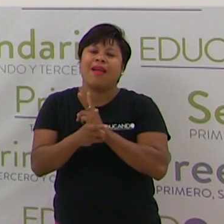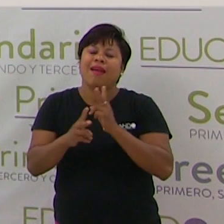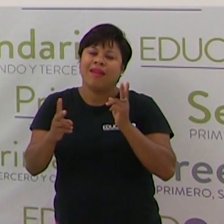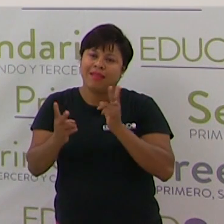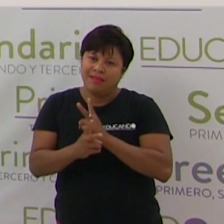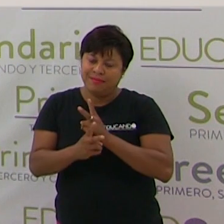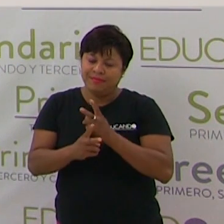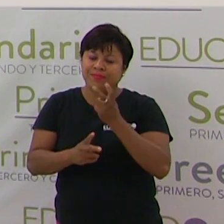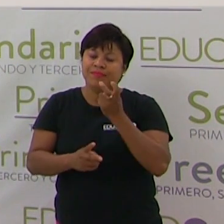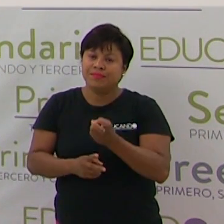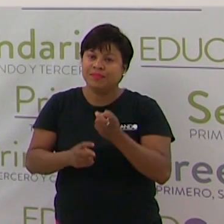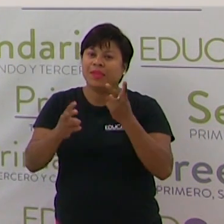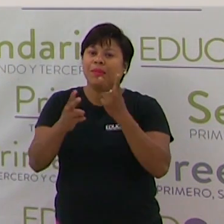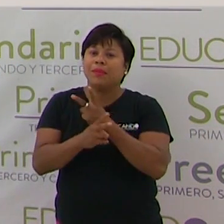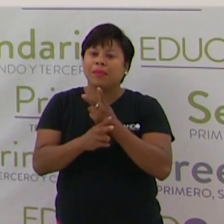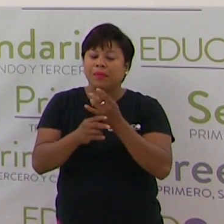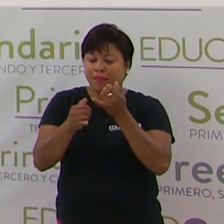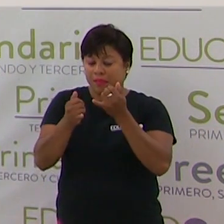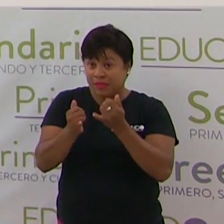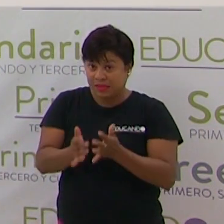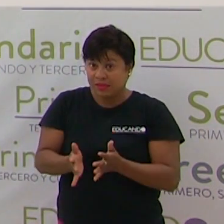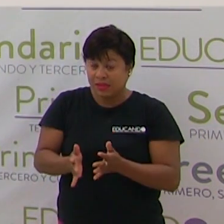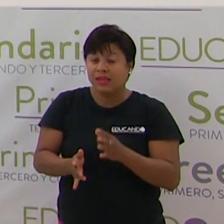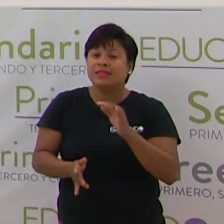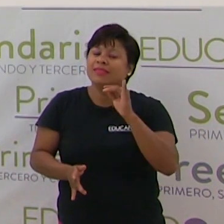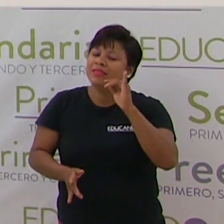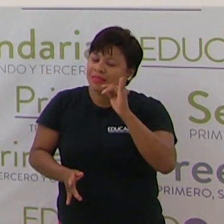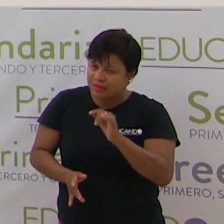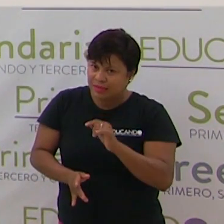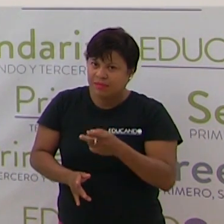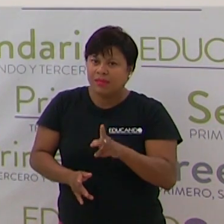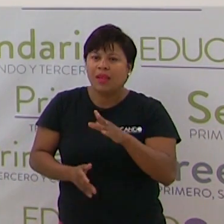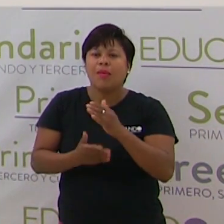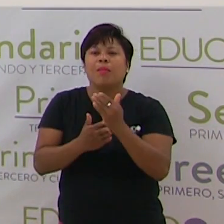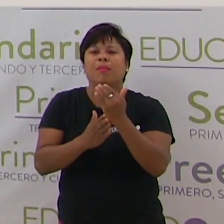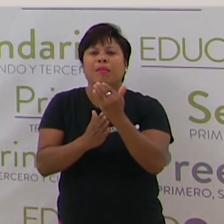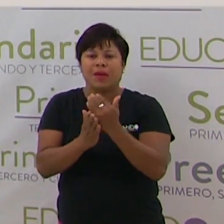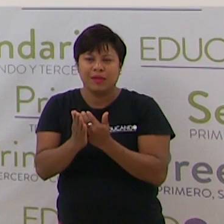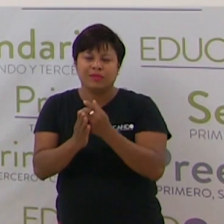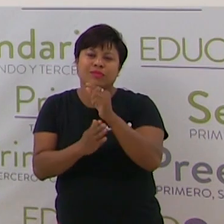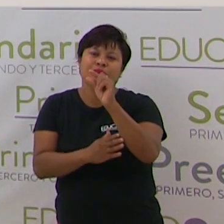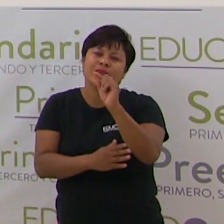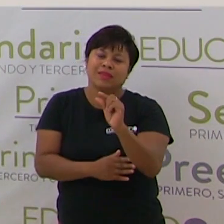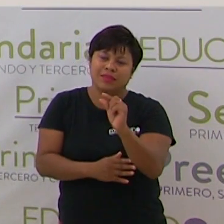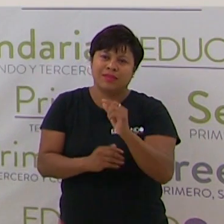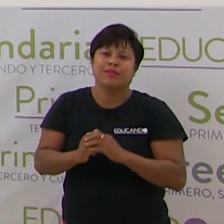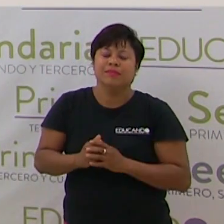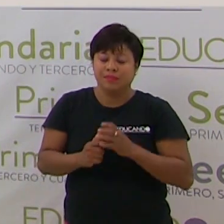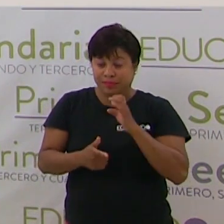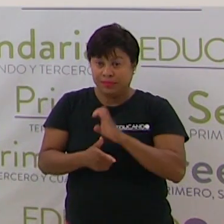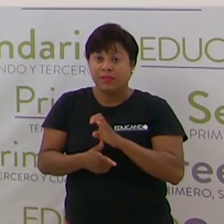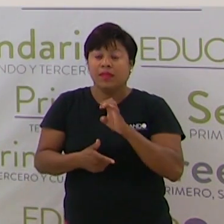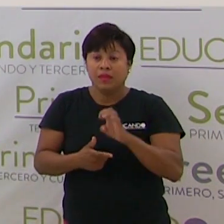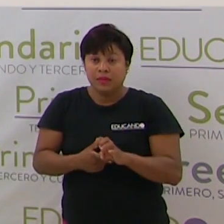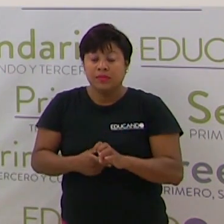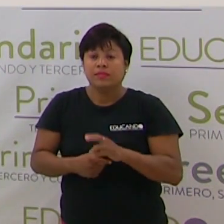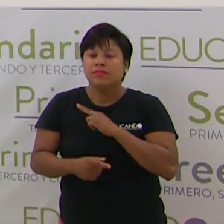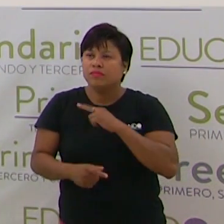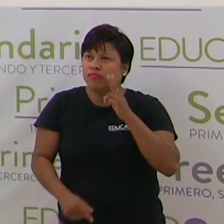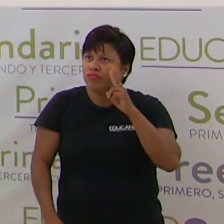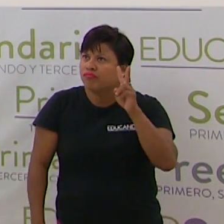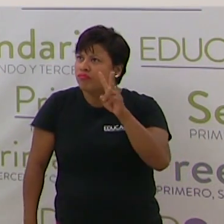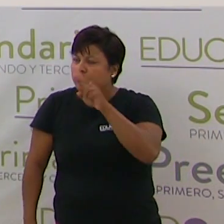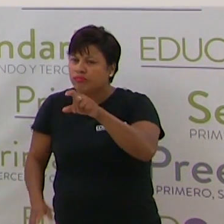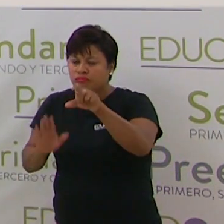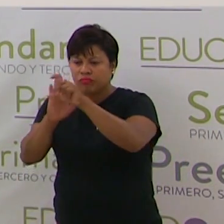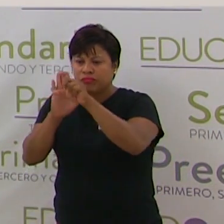Aire. ¿Y el aire pesa? Sí, pero menos, poquito. Entonces, observando las figuras